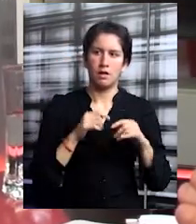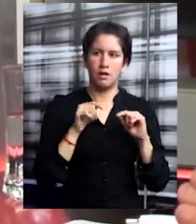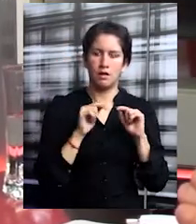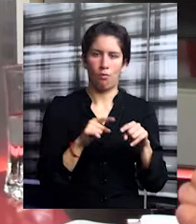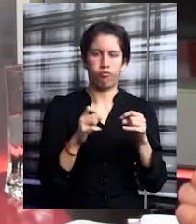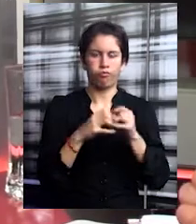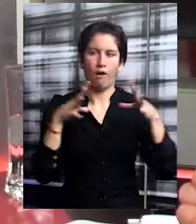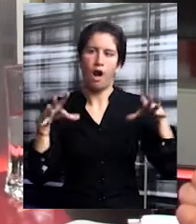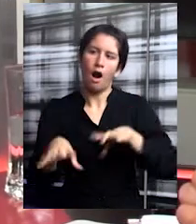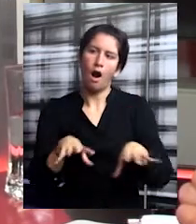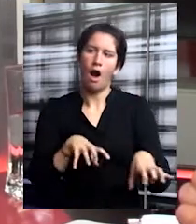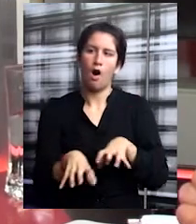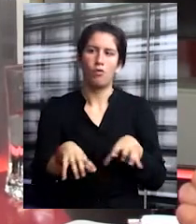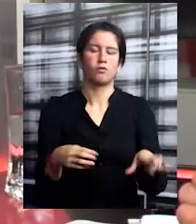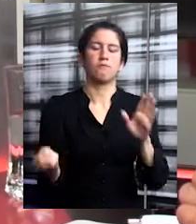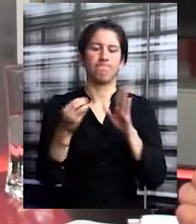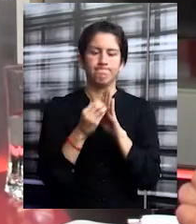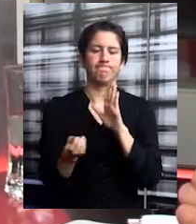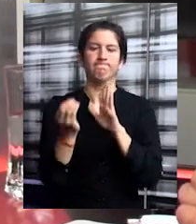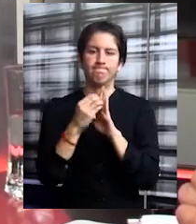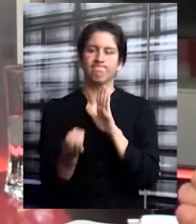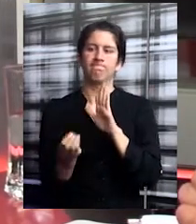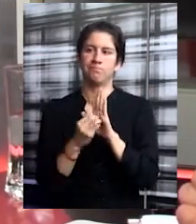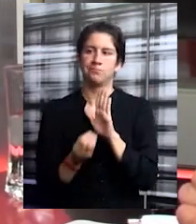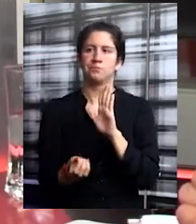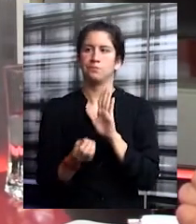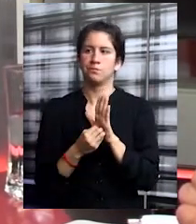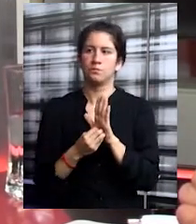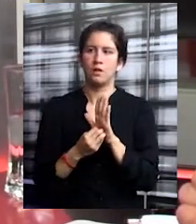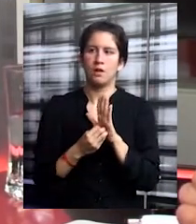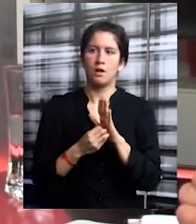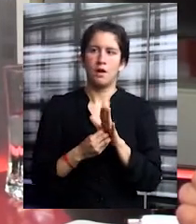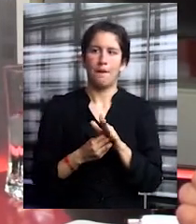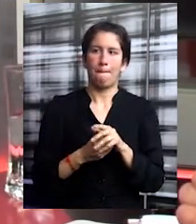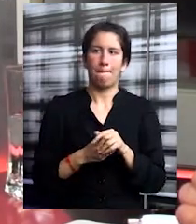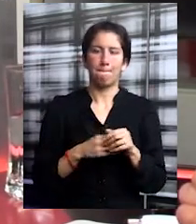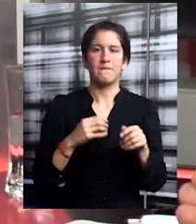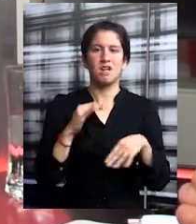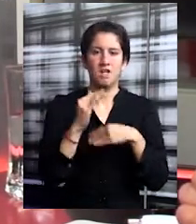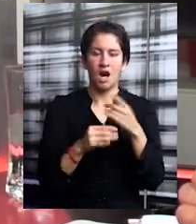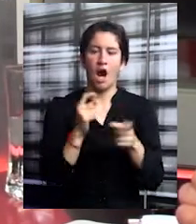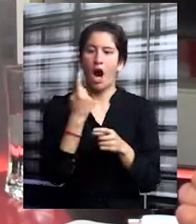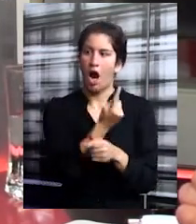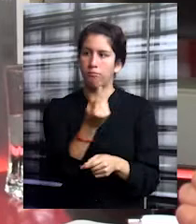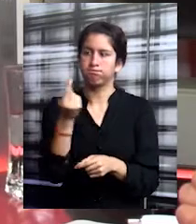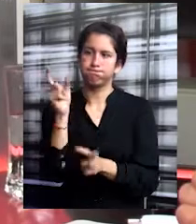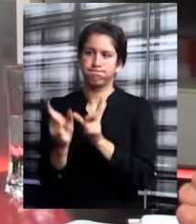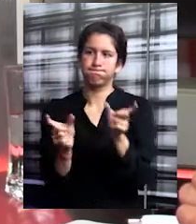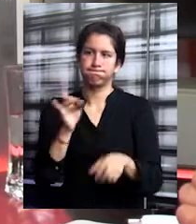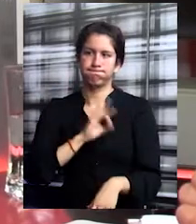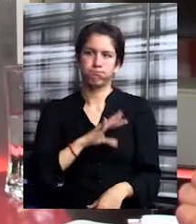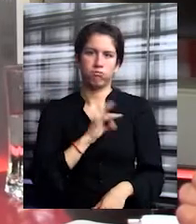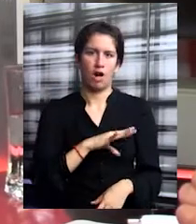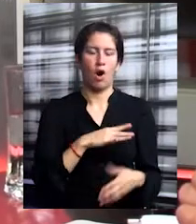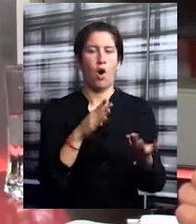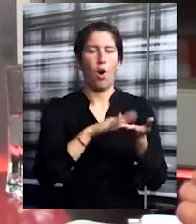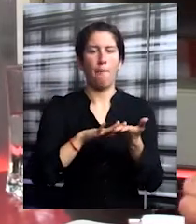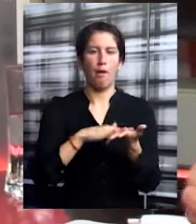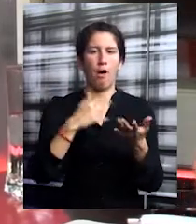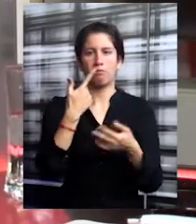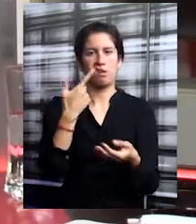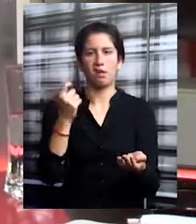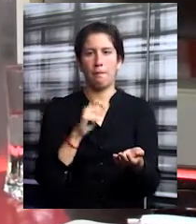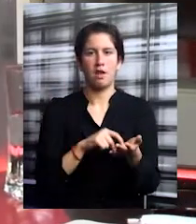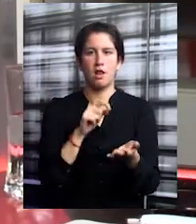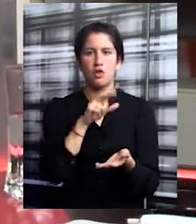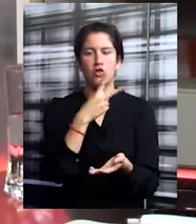día vamos a aumentar el per cápita en 7.200 pesos. O sea, cada ciudadano de Chile tiene 7.200 pesos mensuales para salud.